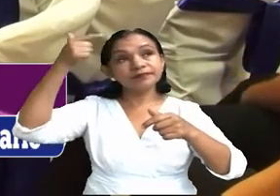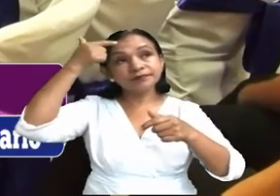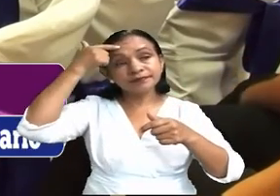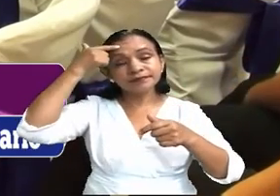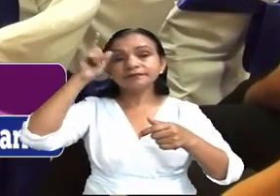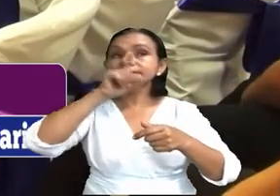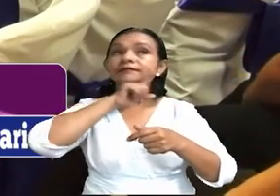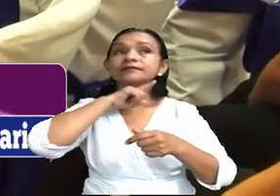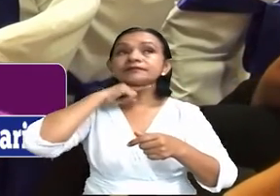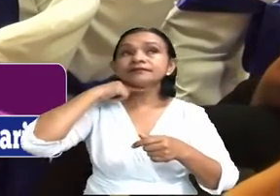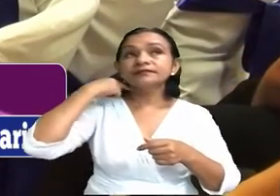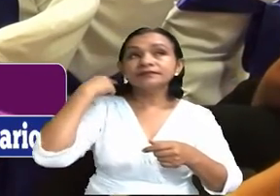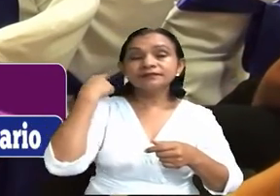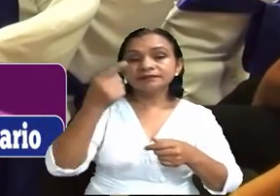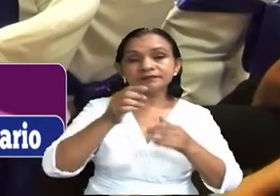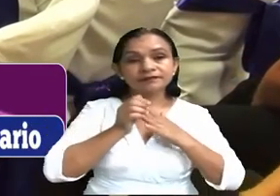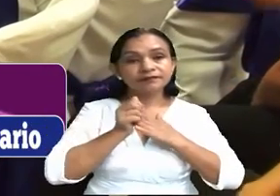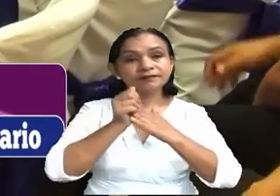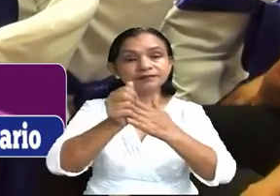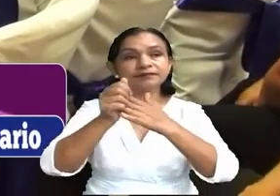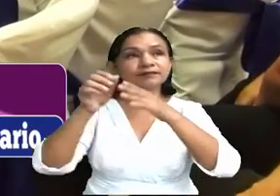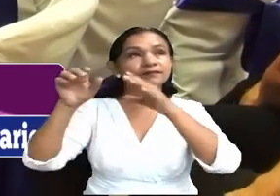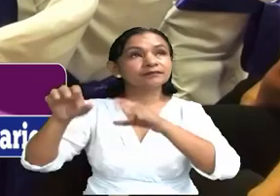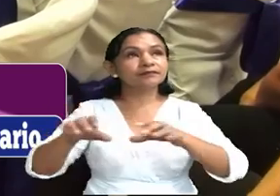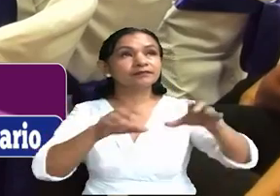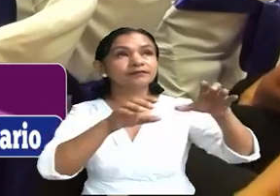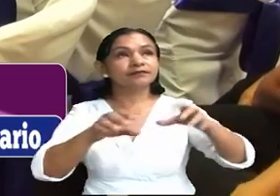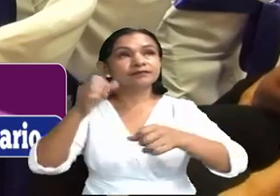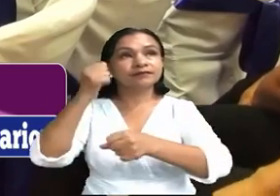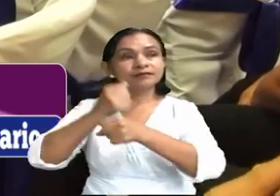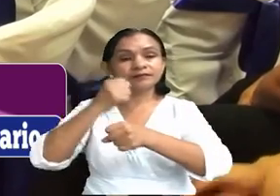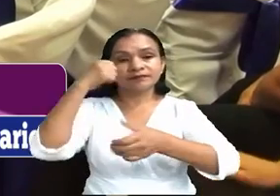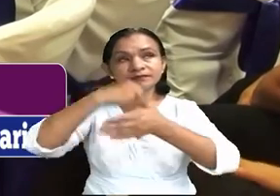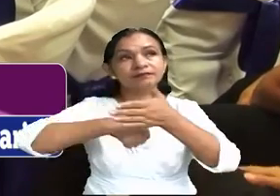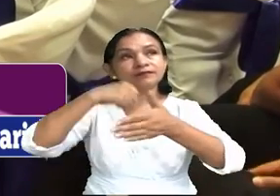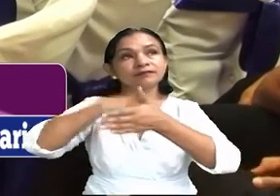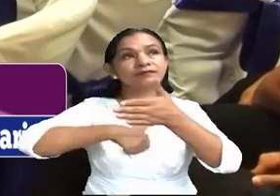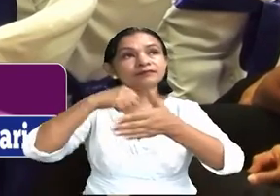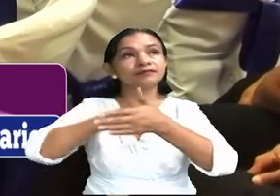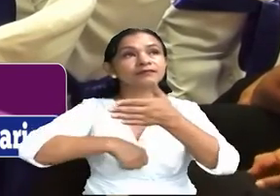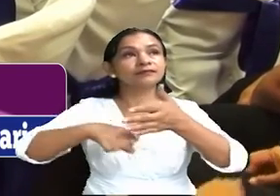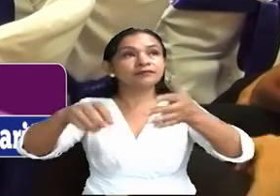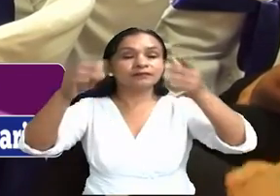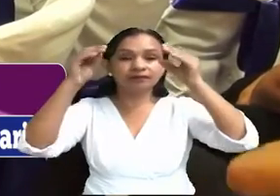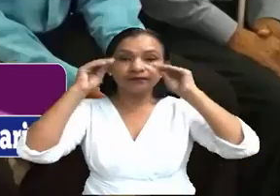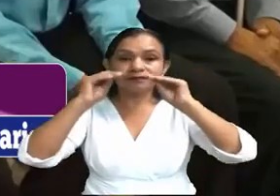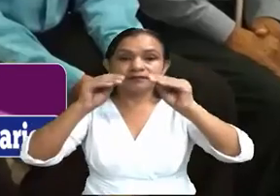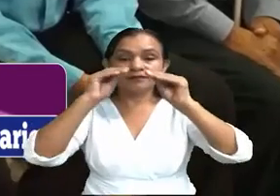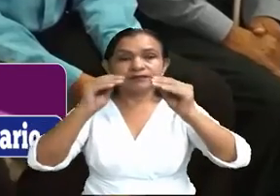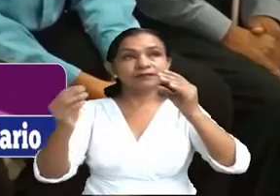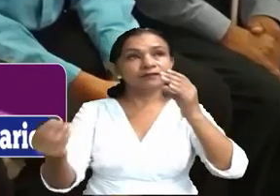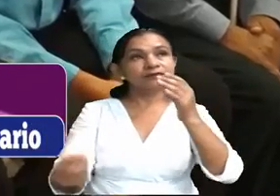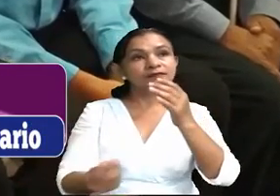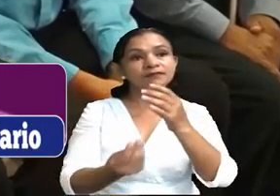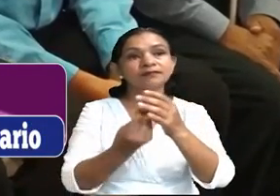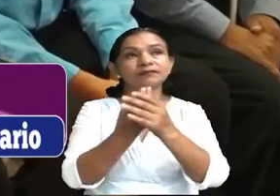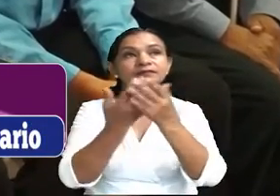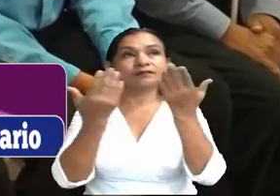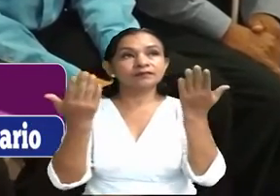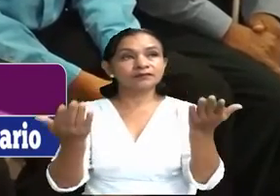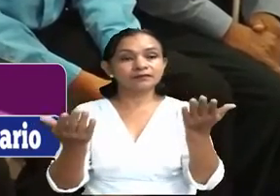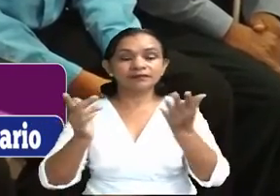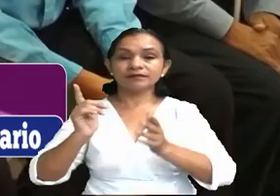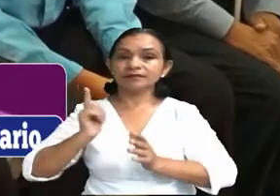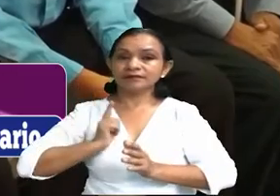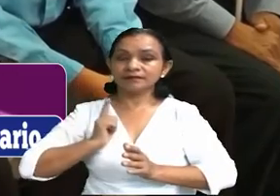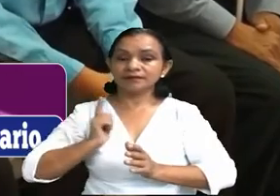atinadamente está dirigiendo sus acciones y también al fortalecimiento de la educación inclusiva, ¿verdad? Okay. Teniendo